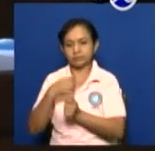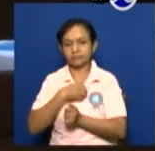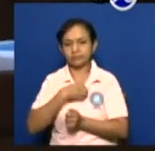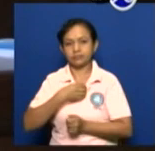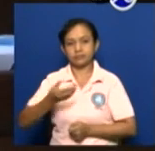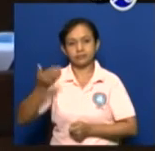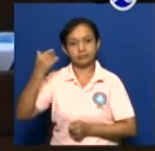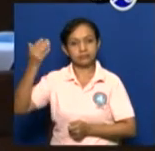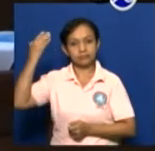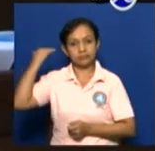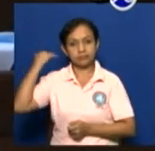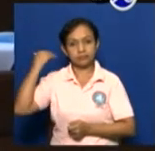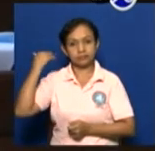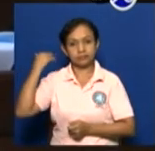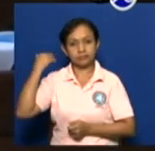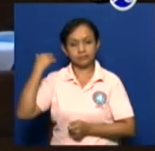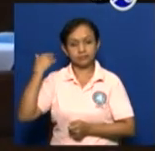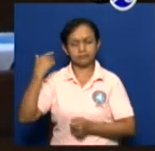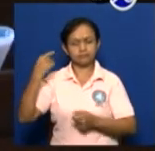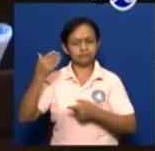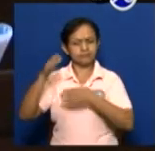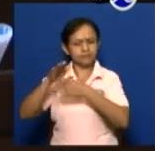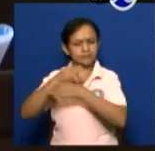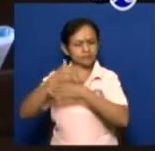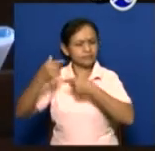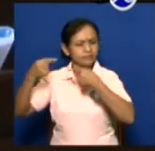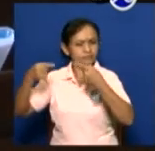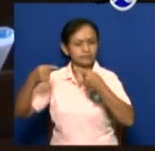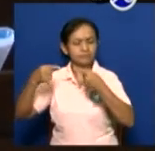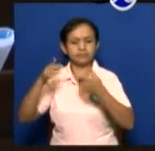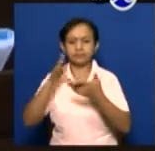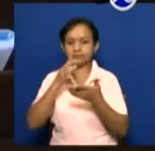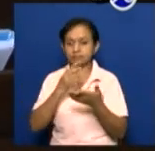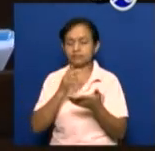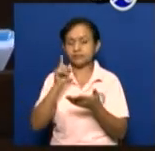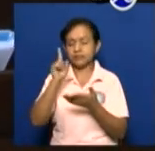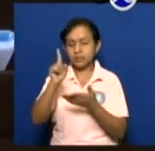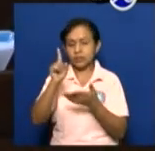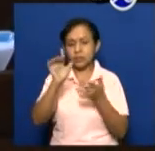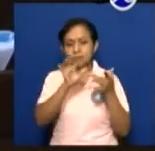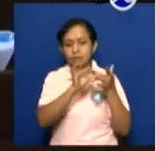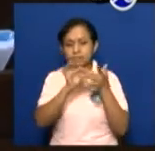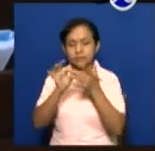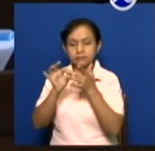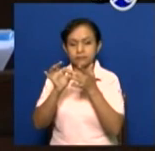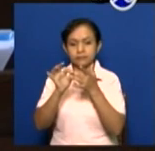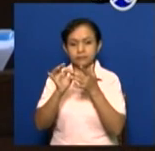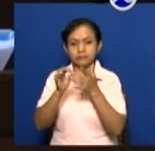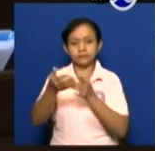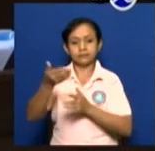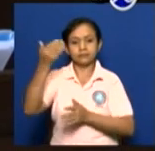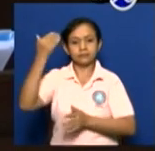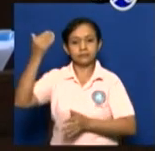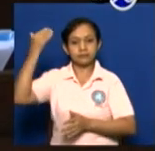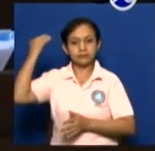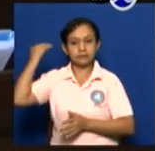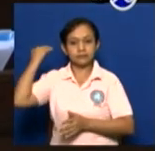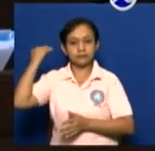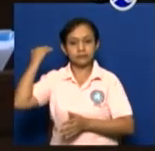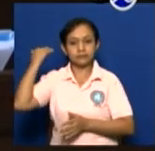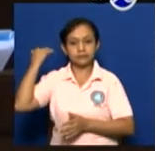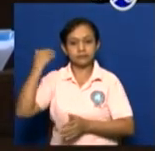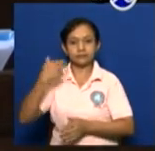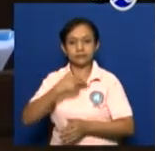pasado, con sus contradicciones, encierra una en particular. El pasado está